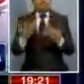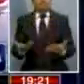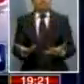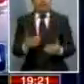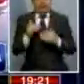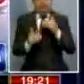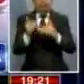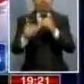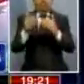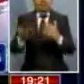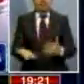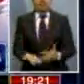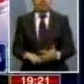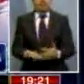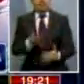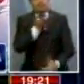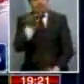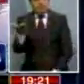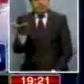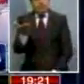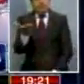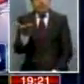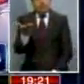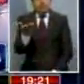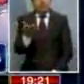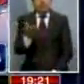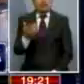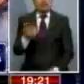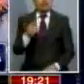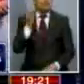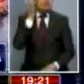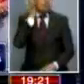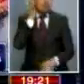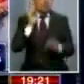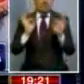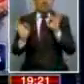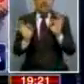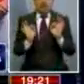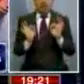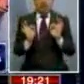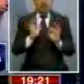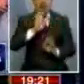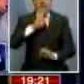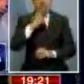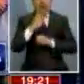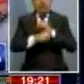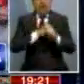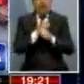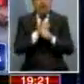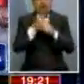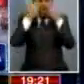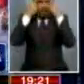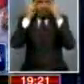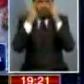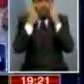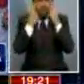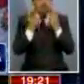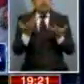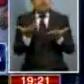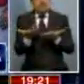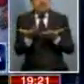Pero miren, si hay una señora de 40 años que se esfuerza por